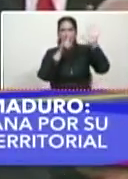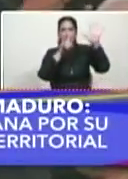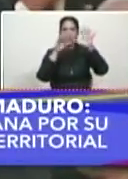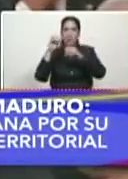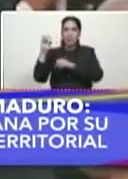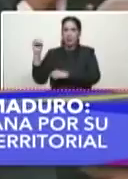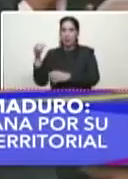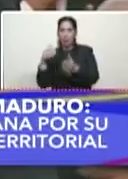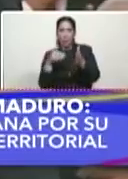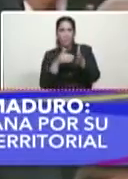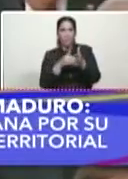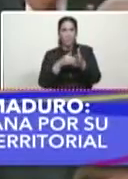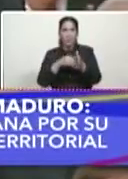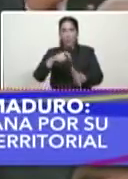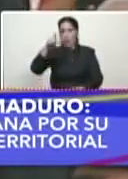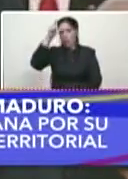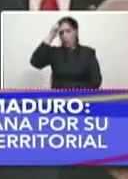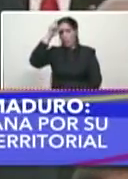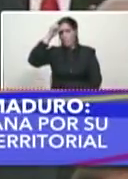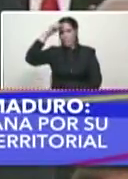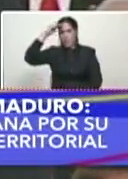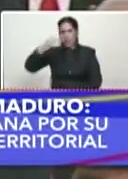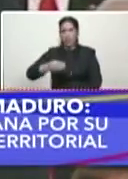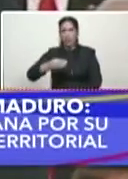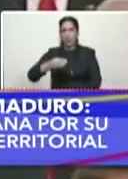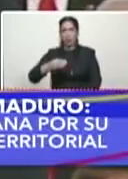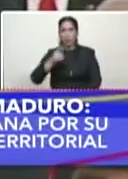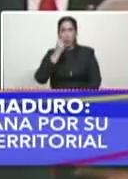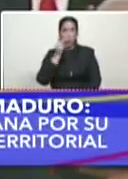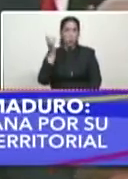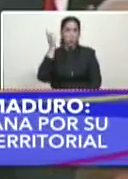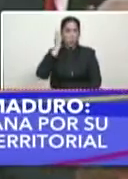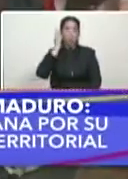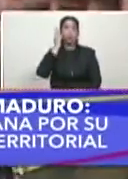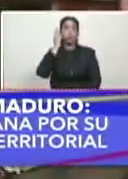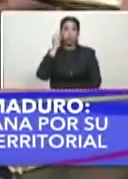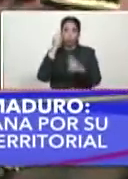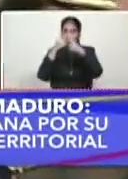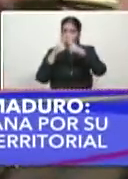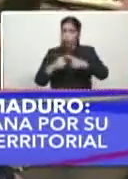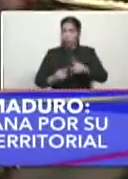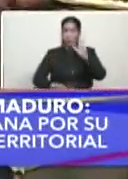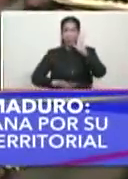1.600.000 milicianos y milicianas, una cifra récord.